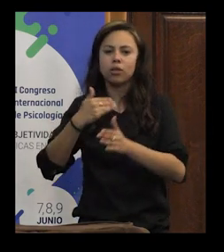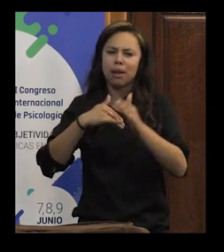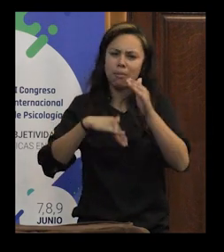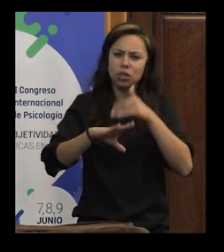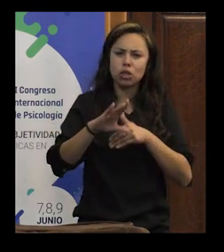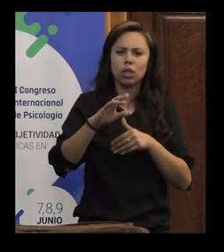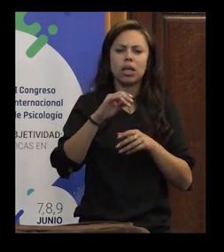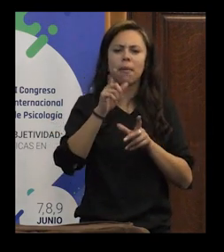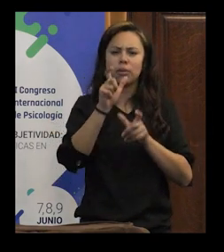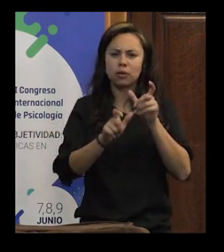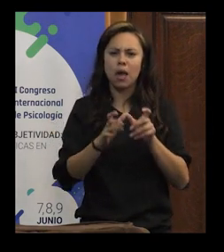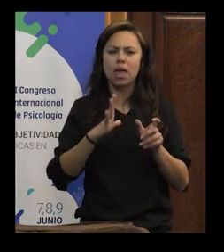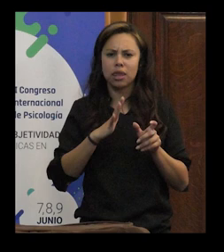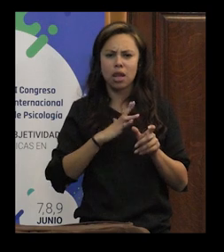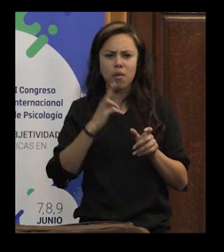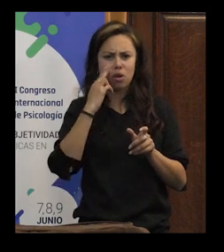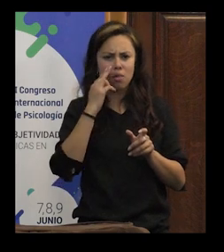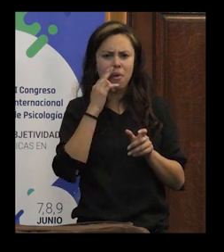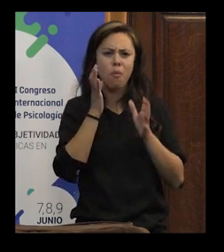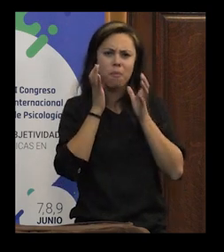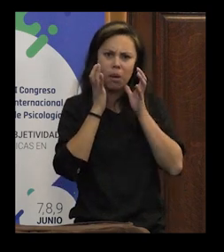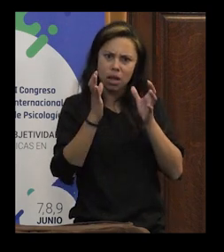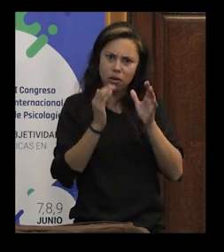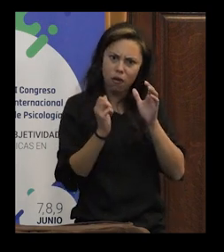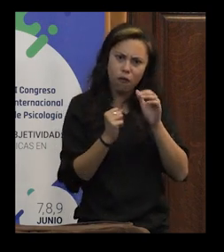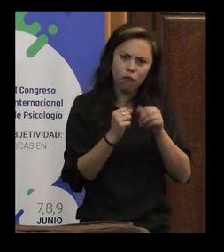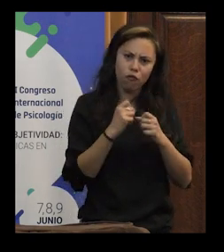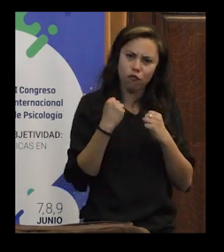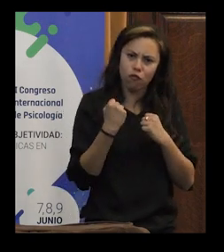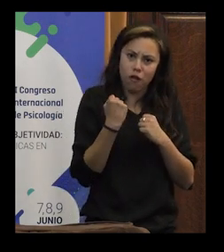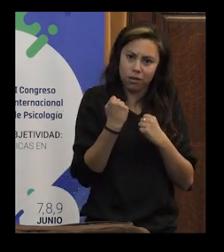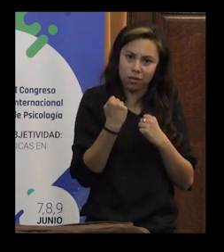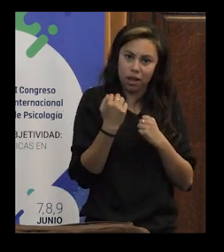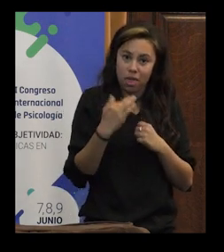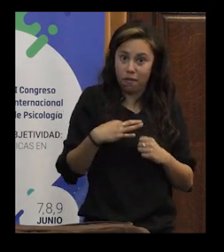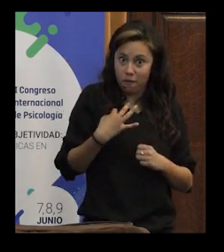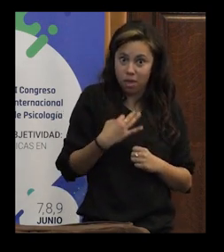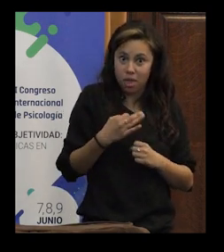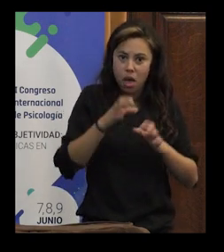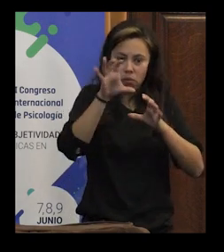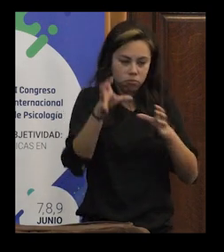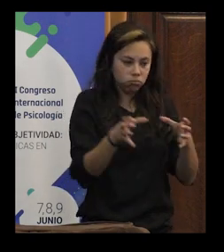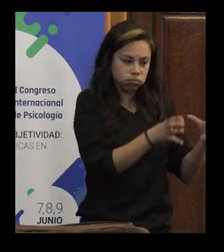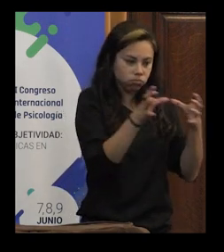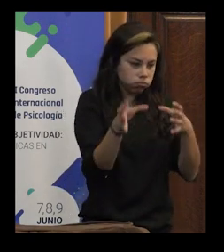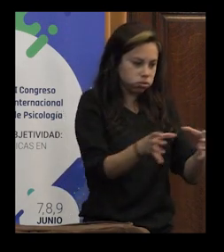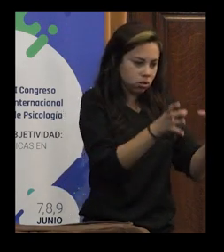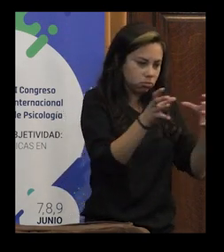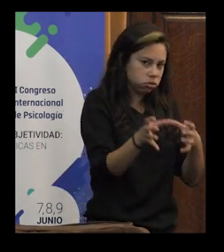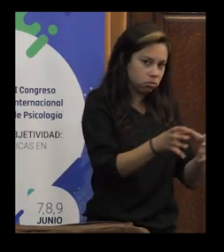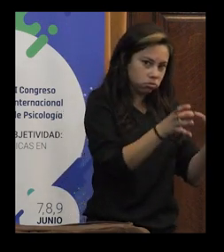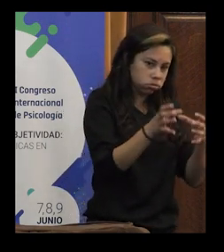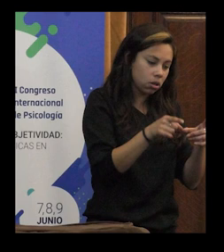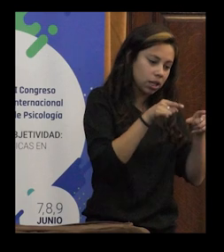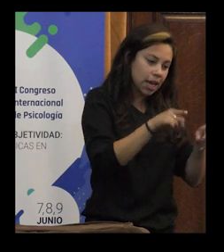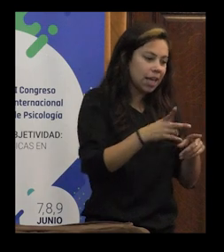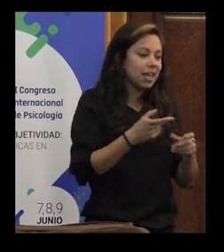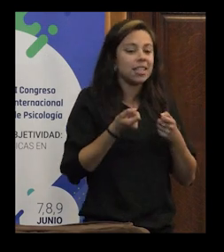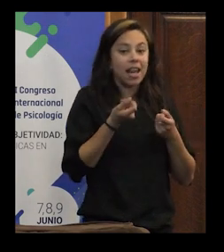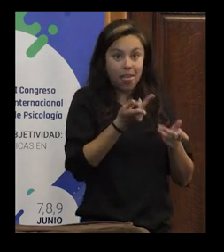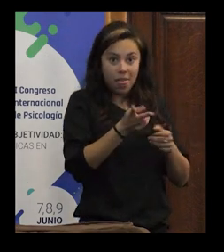La ética de las pruebas genéticas se cuestiona tanto por la vigilancia que